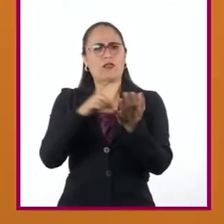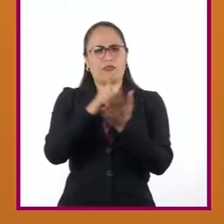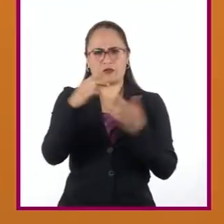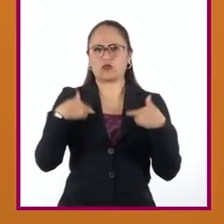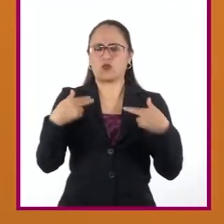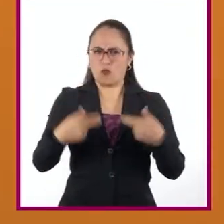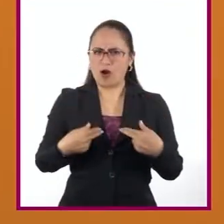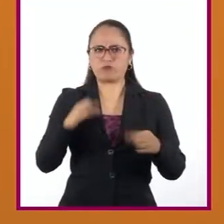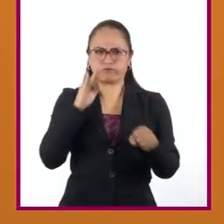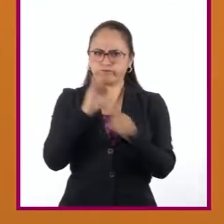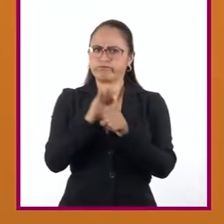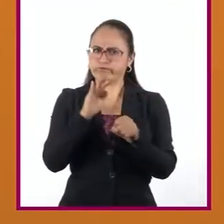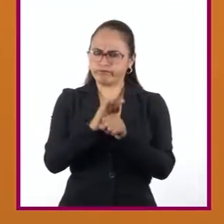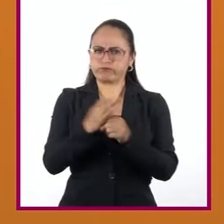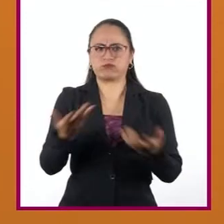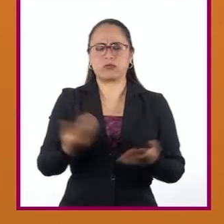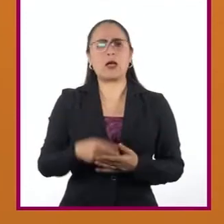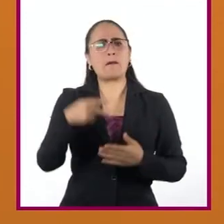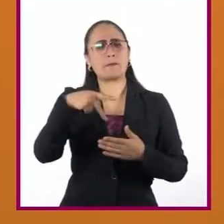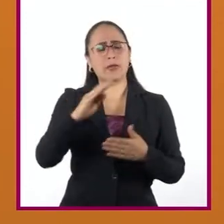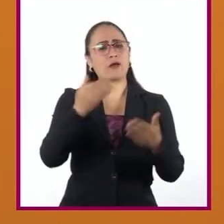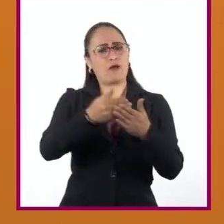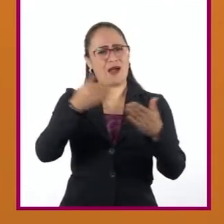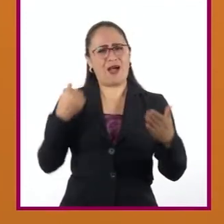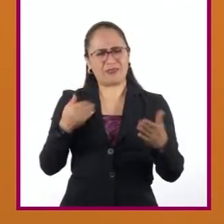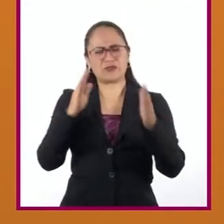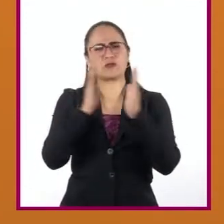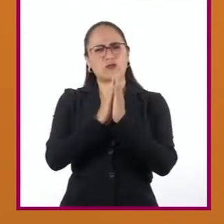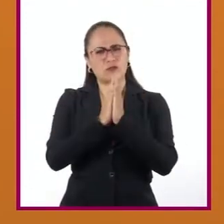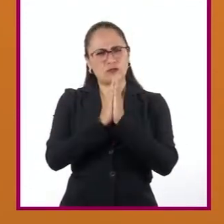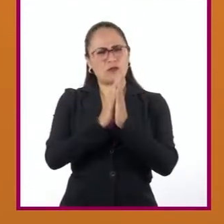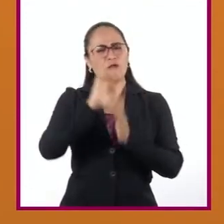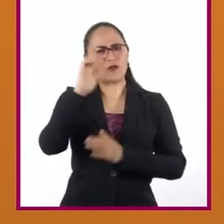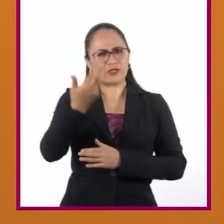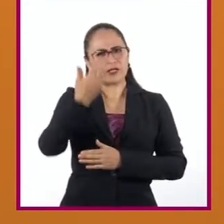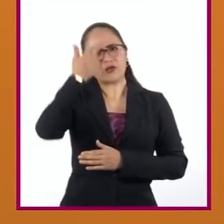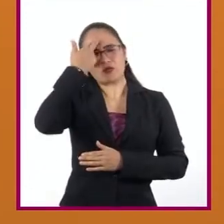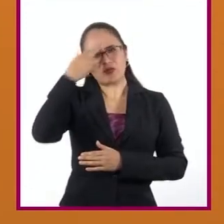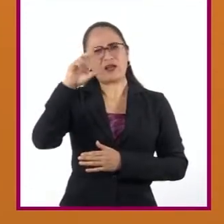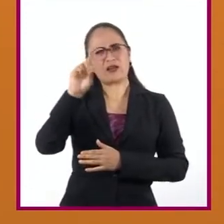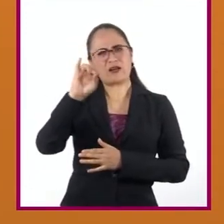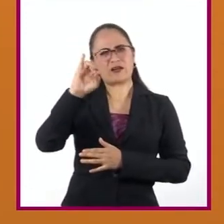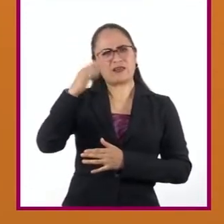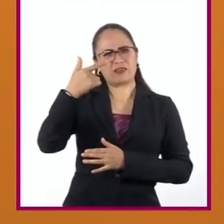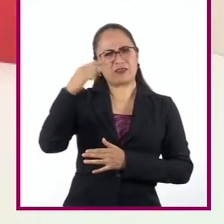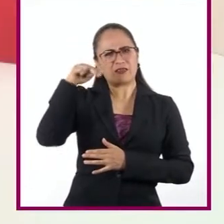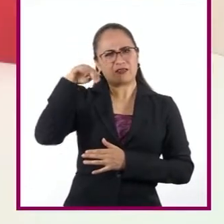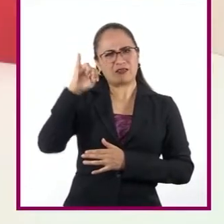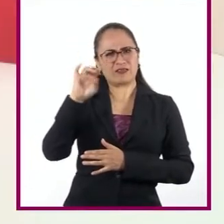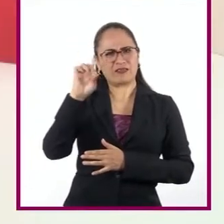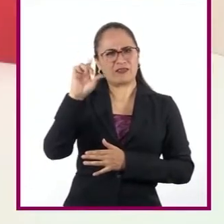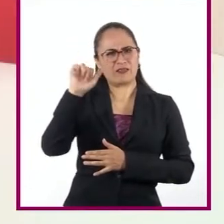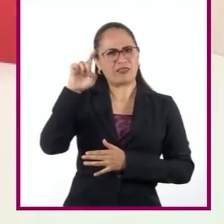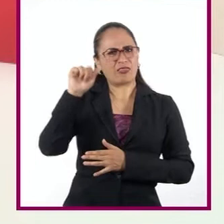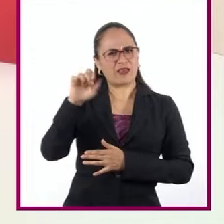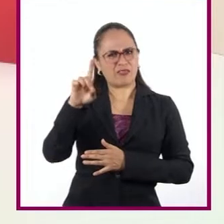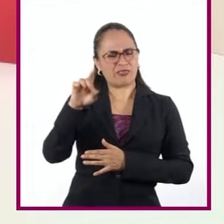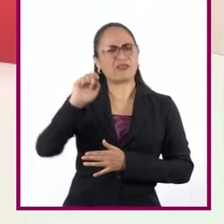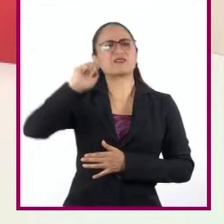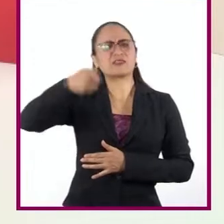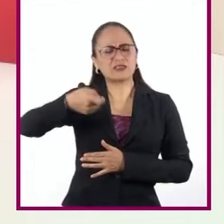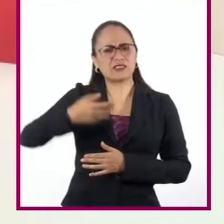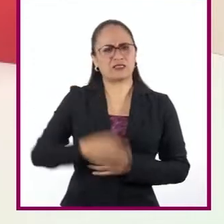humanos. Pero antes, maestro, ¿podríamos recordar qué es la dignidad humana? La dignidad